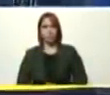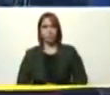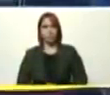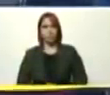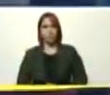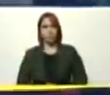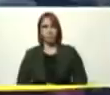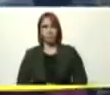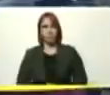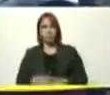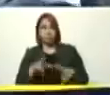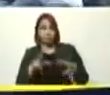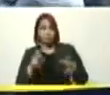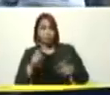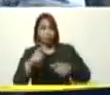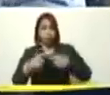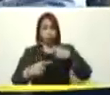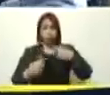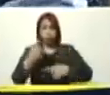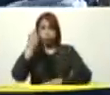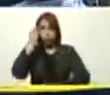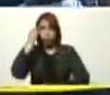En el ingreso diario.